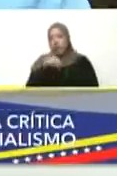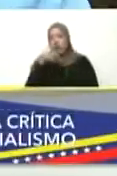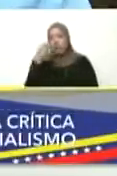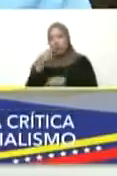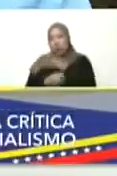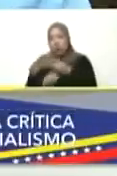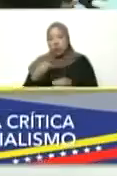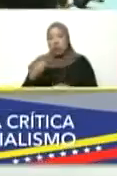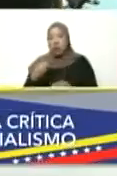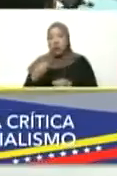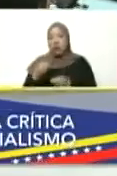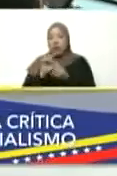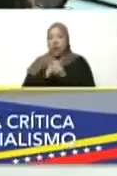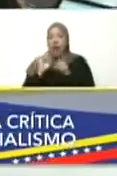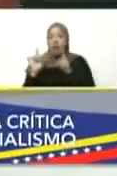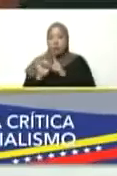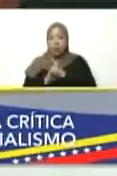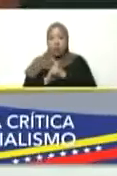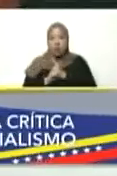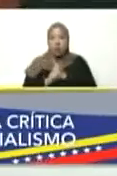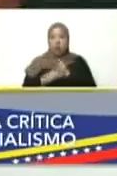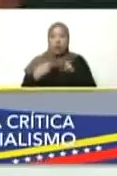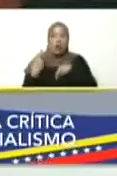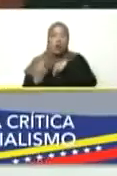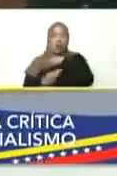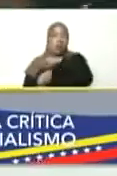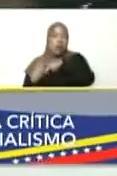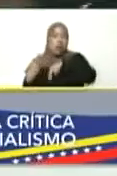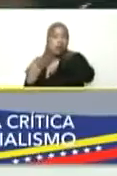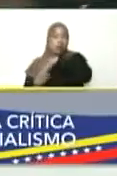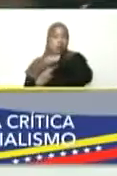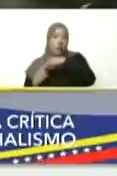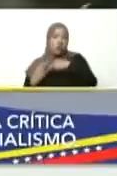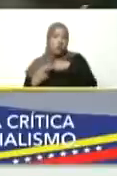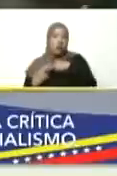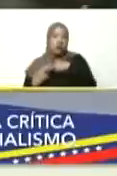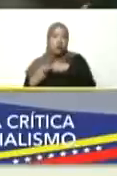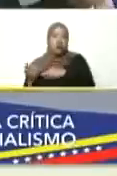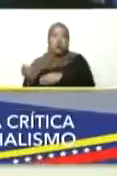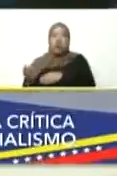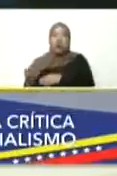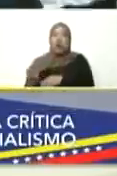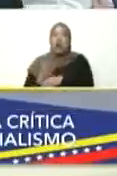una sobremarcha a la revolución, de acelerar